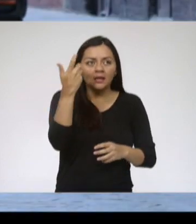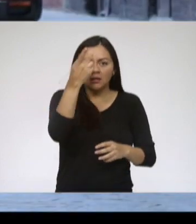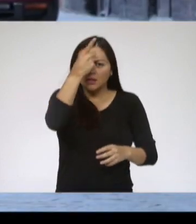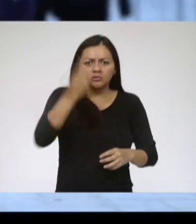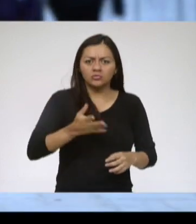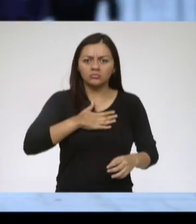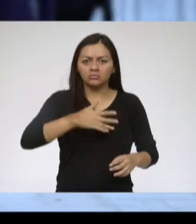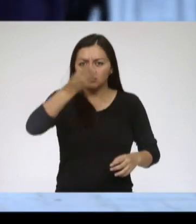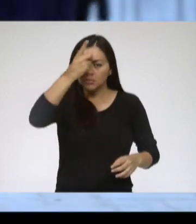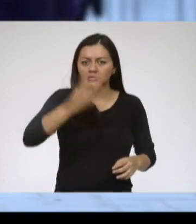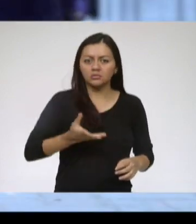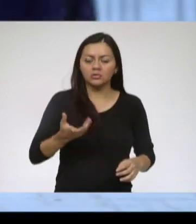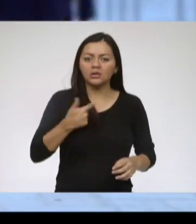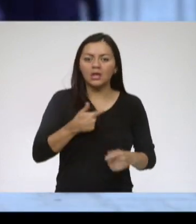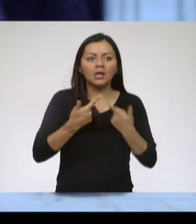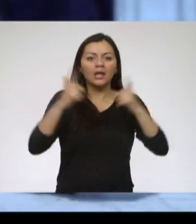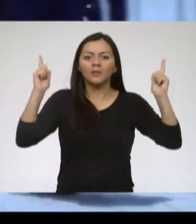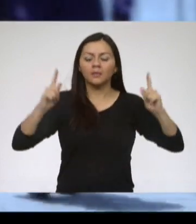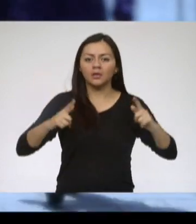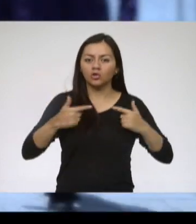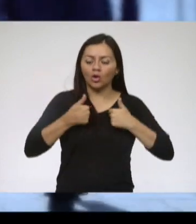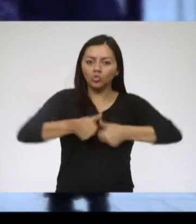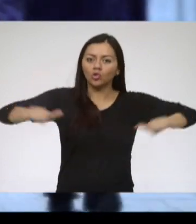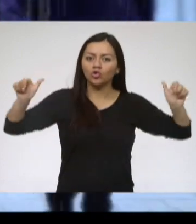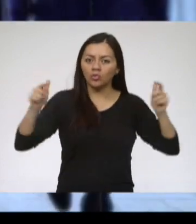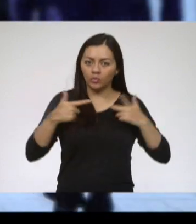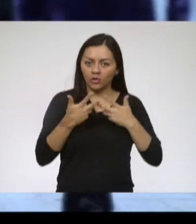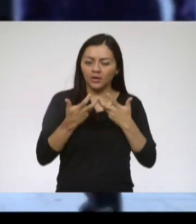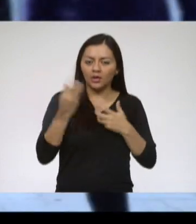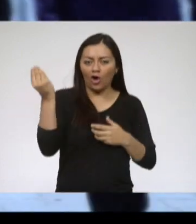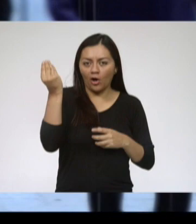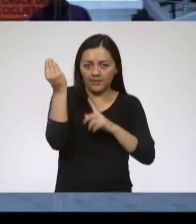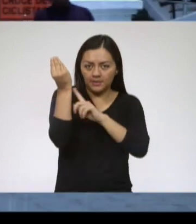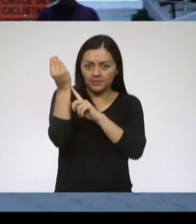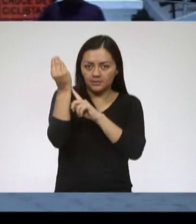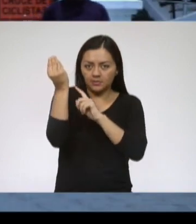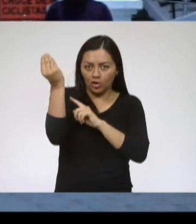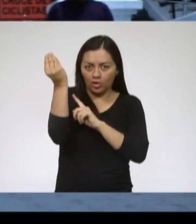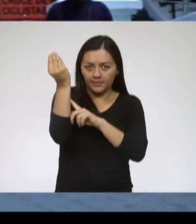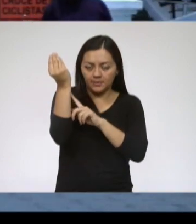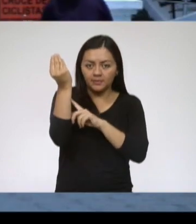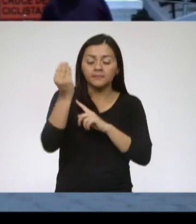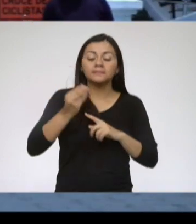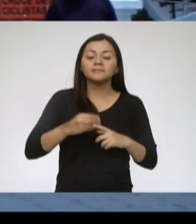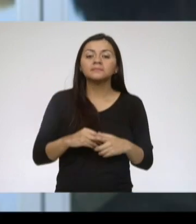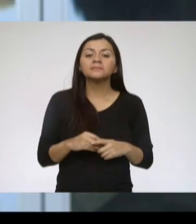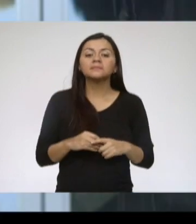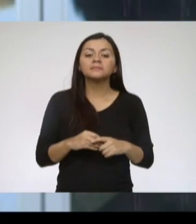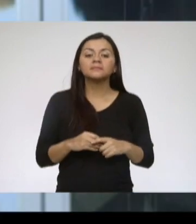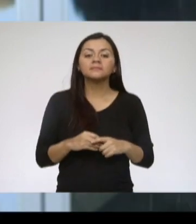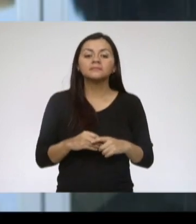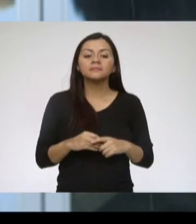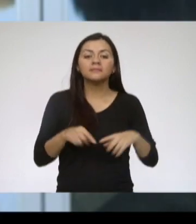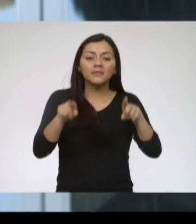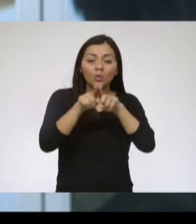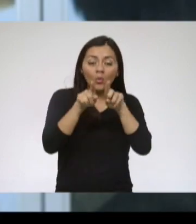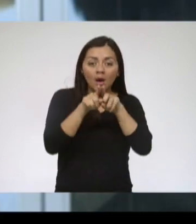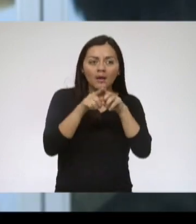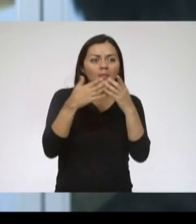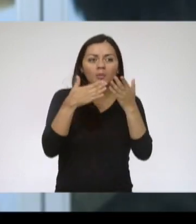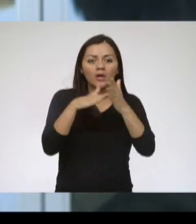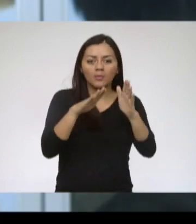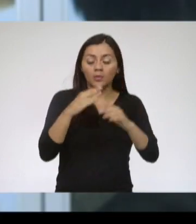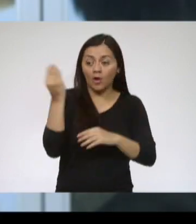decisión, ¿no? De emancipación, de autonomía. Y ante eso, ante la ausencia de